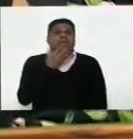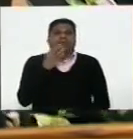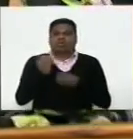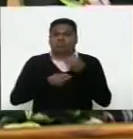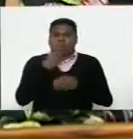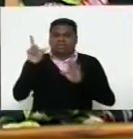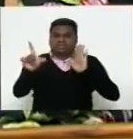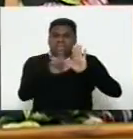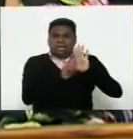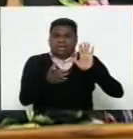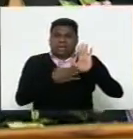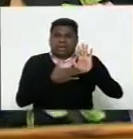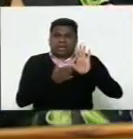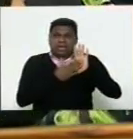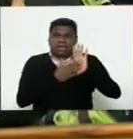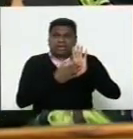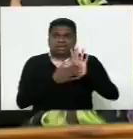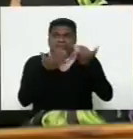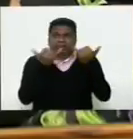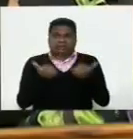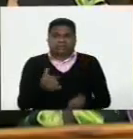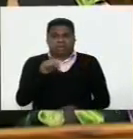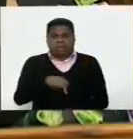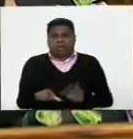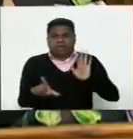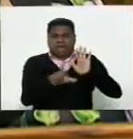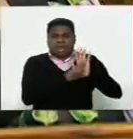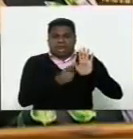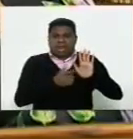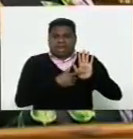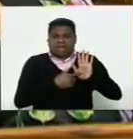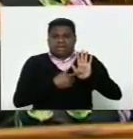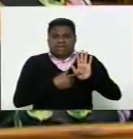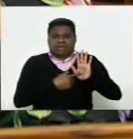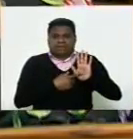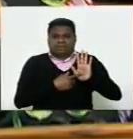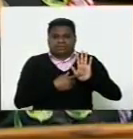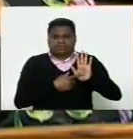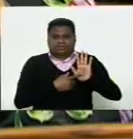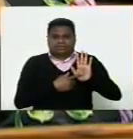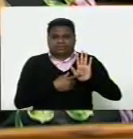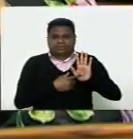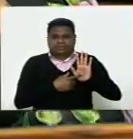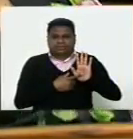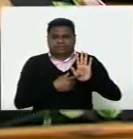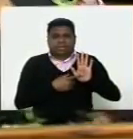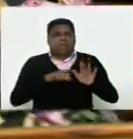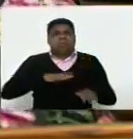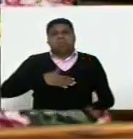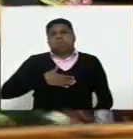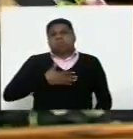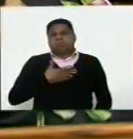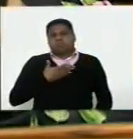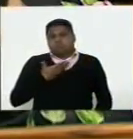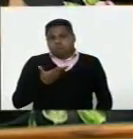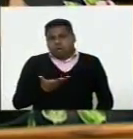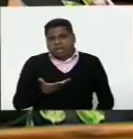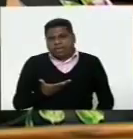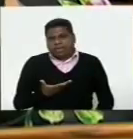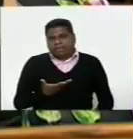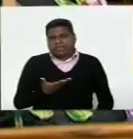garantía establecido en el presente decreto constituyente podrá interponer las